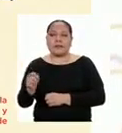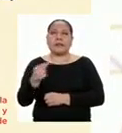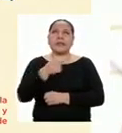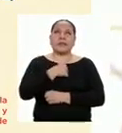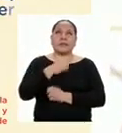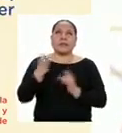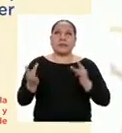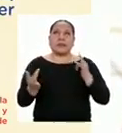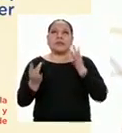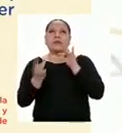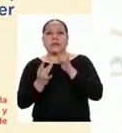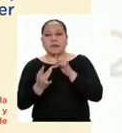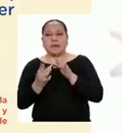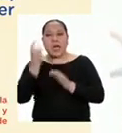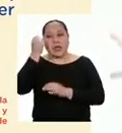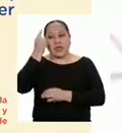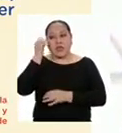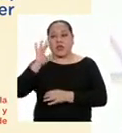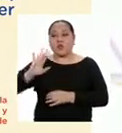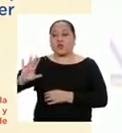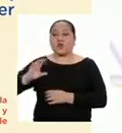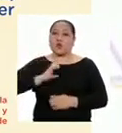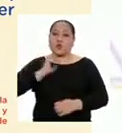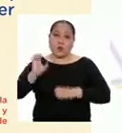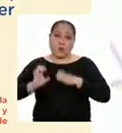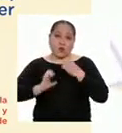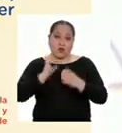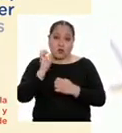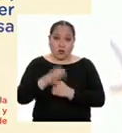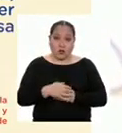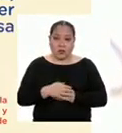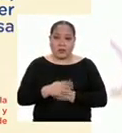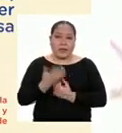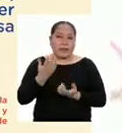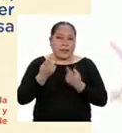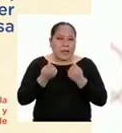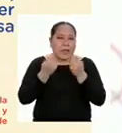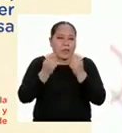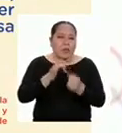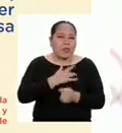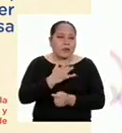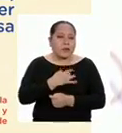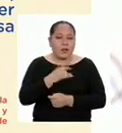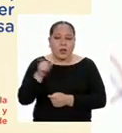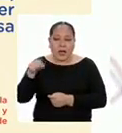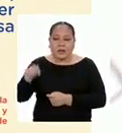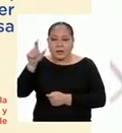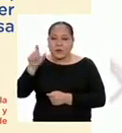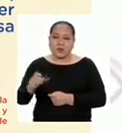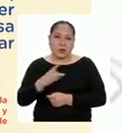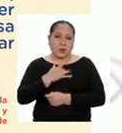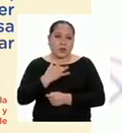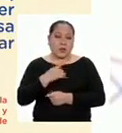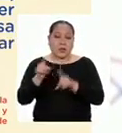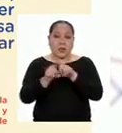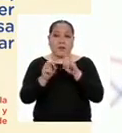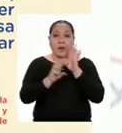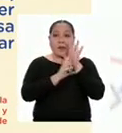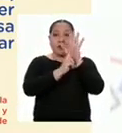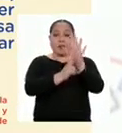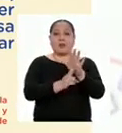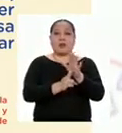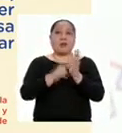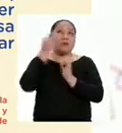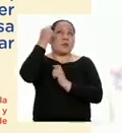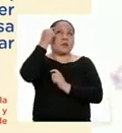la capacidad de comprender estados emocionales del otro y sentir lo que esa otra persona siente, así como representar